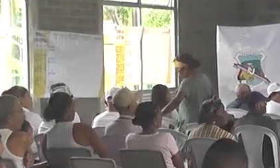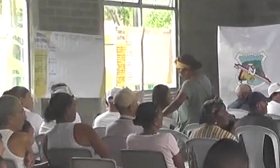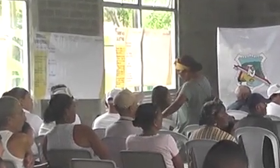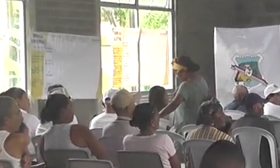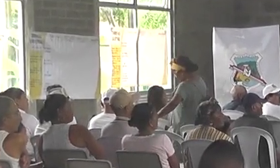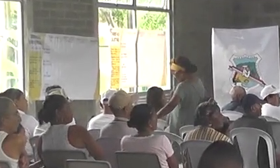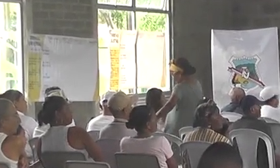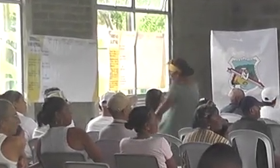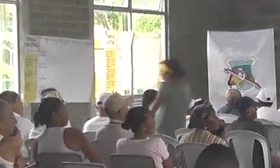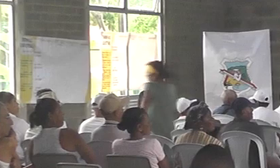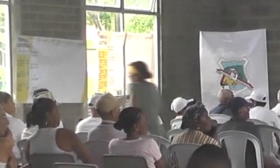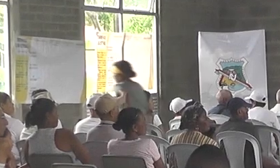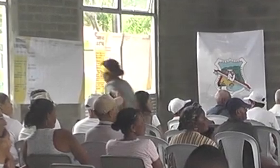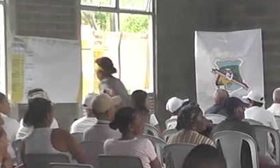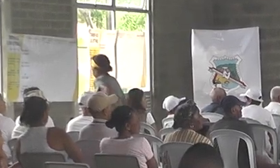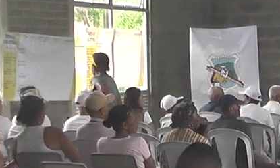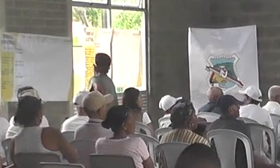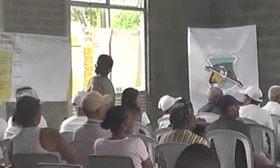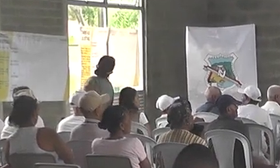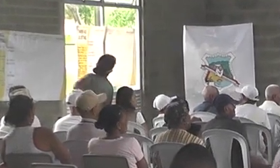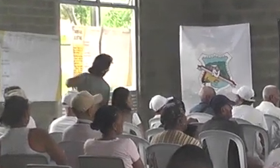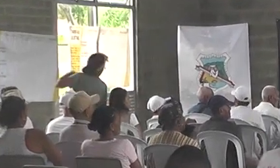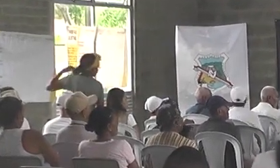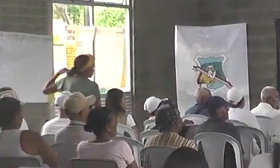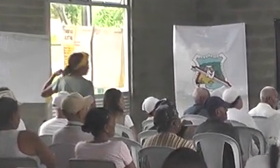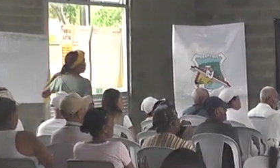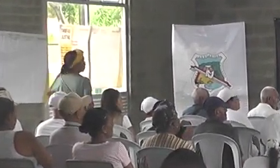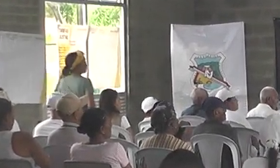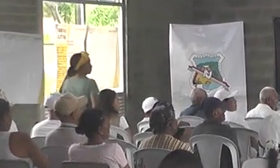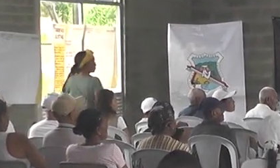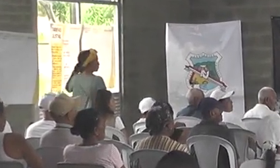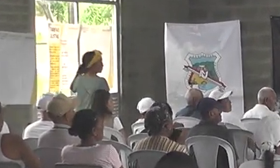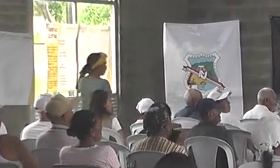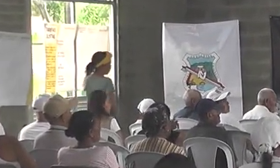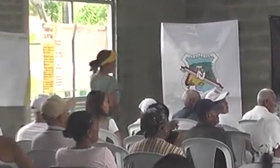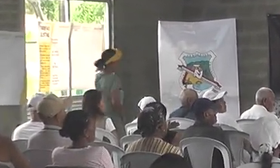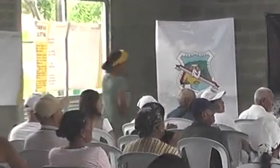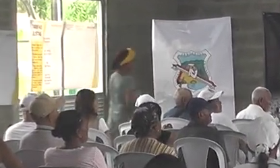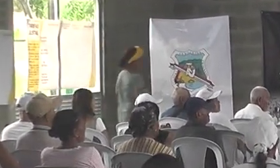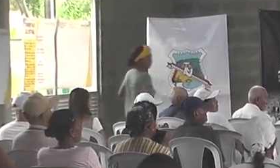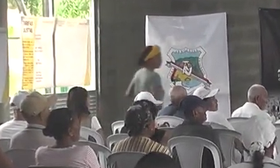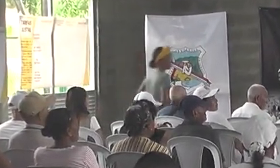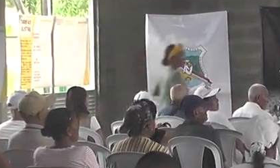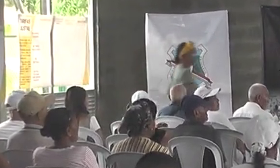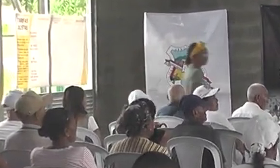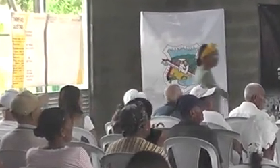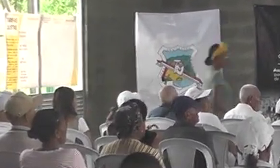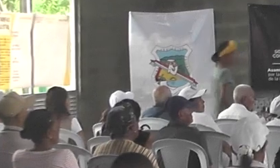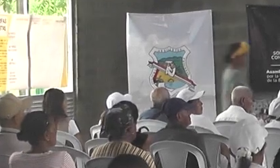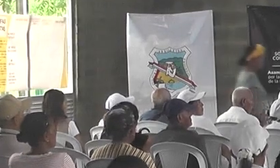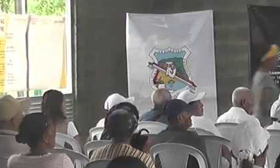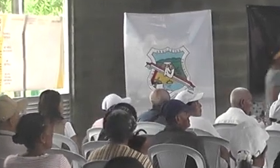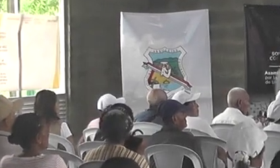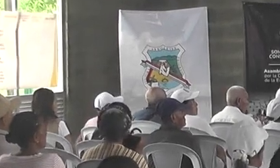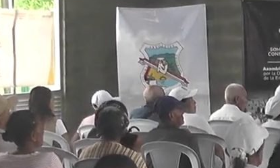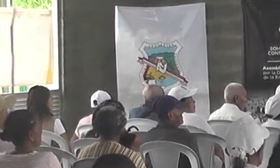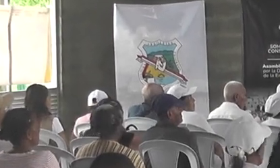acá, del municipio de Arboletes, debe salir un comité de usuarios por la democracia energética y la